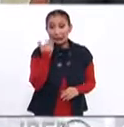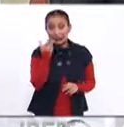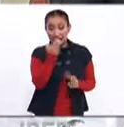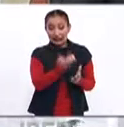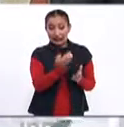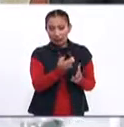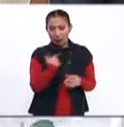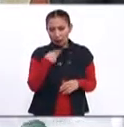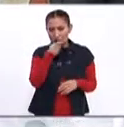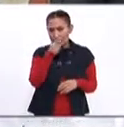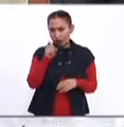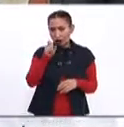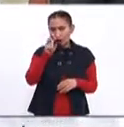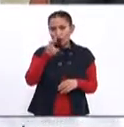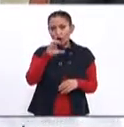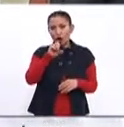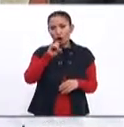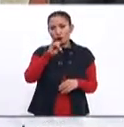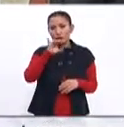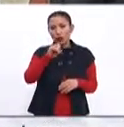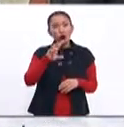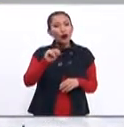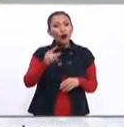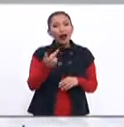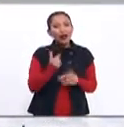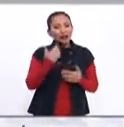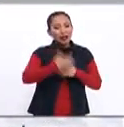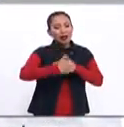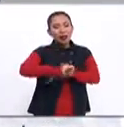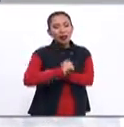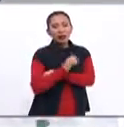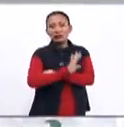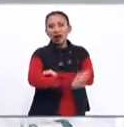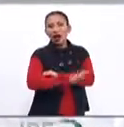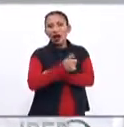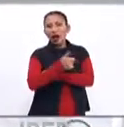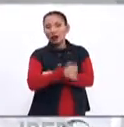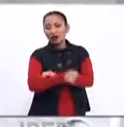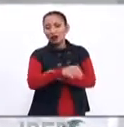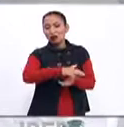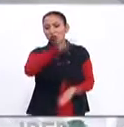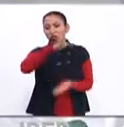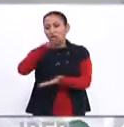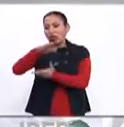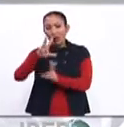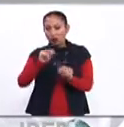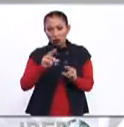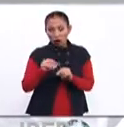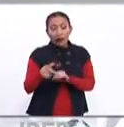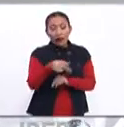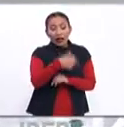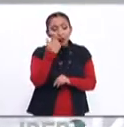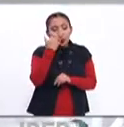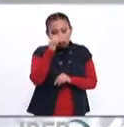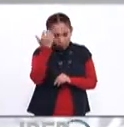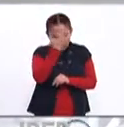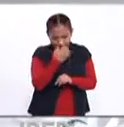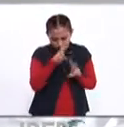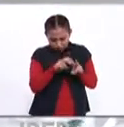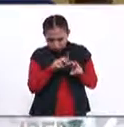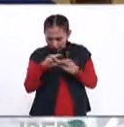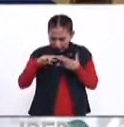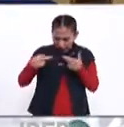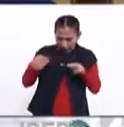intención, de acuerdo con el doctor Cosío, no es tener archivos solo por tenerlos o acumular papeles, sino encontrar las redes